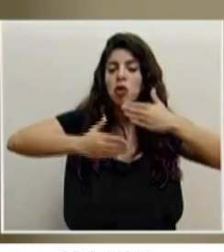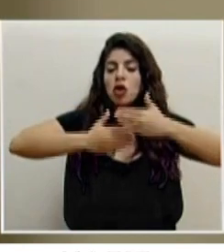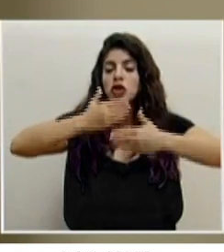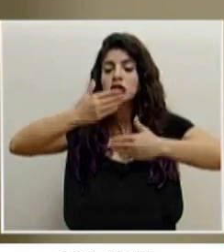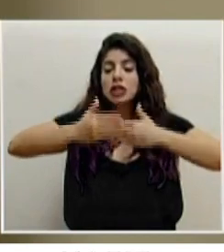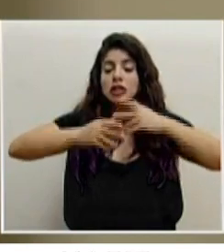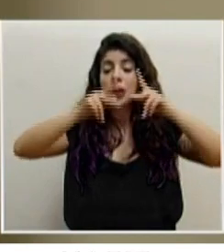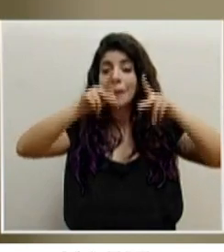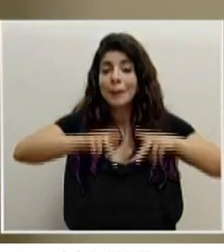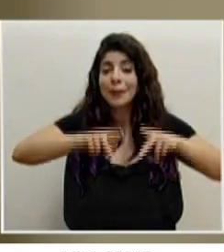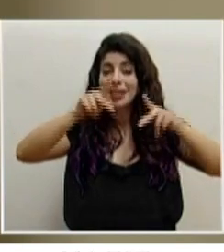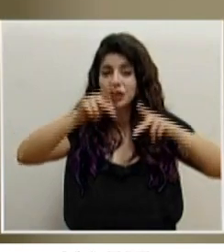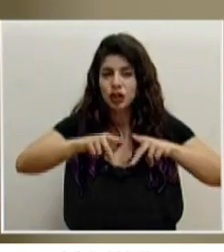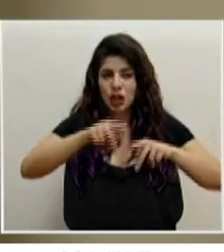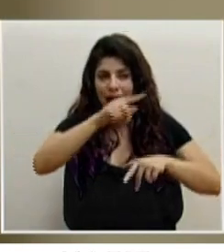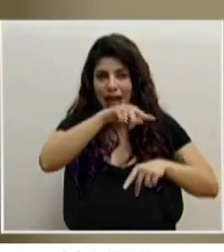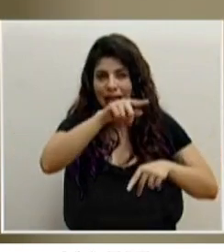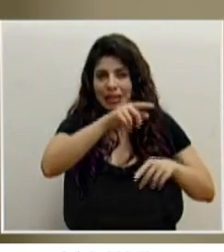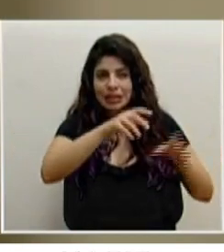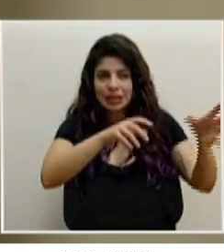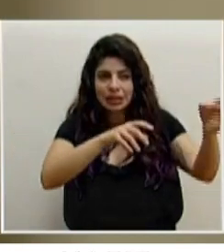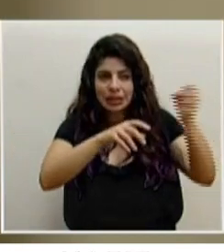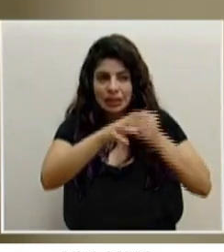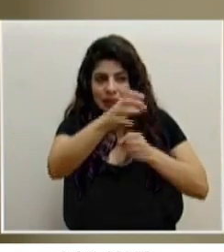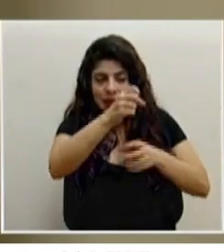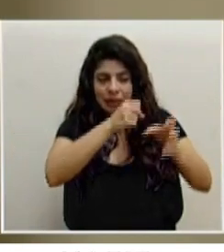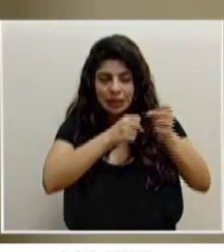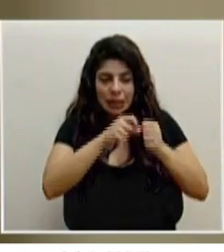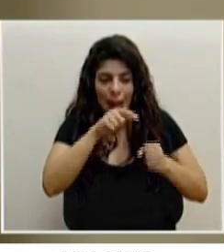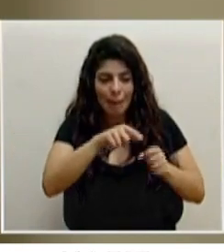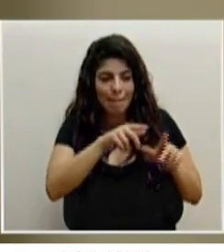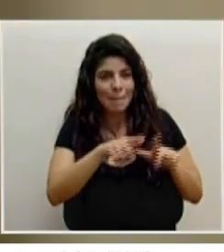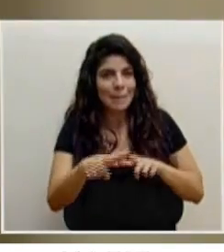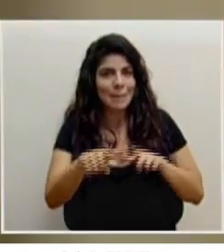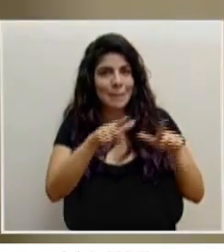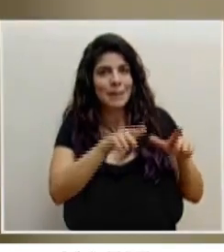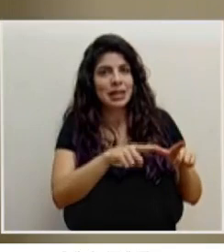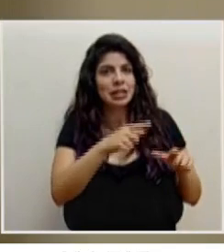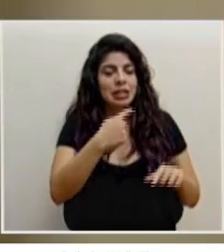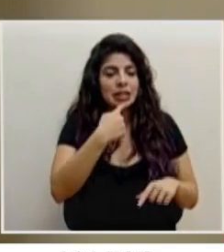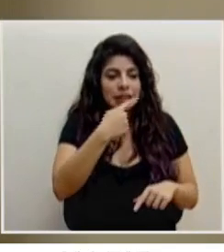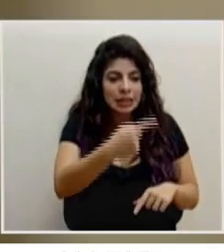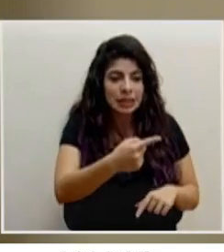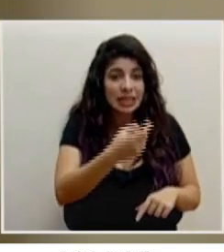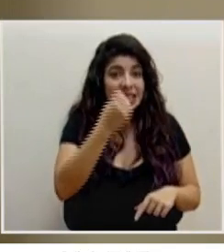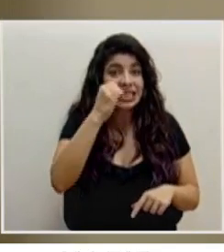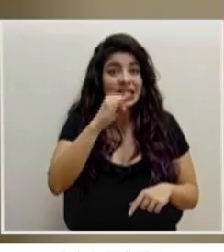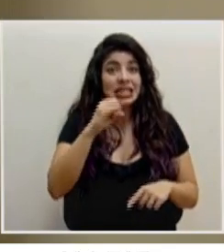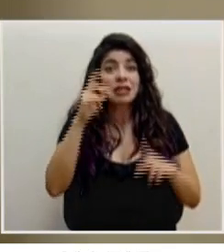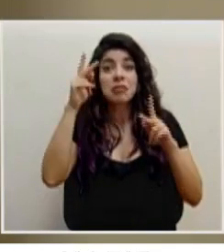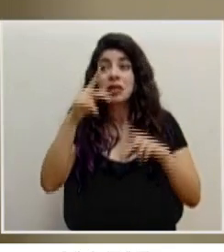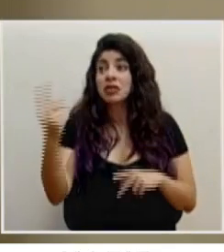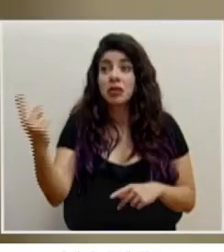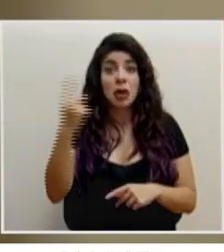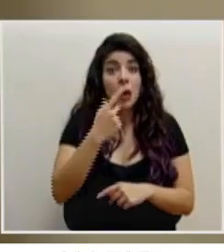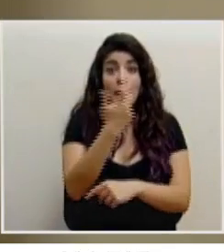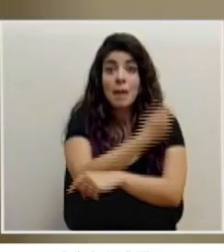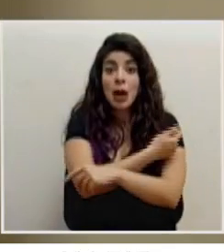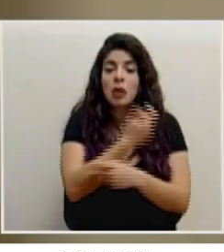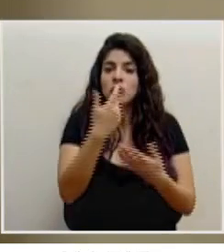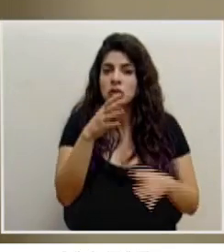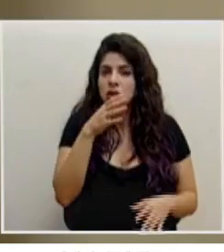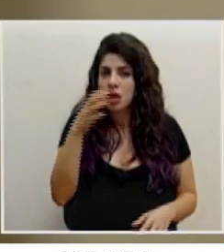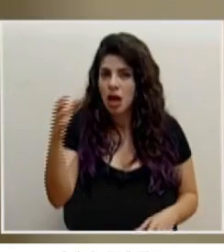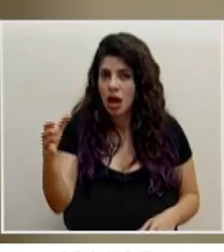estas personas preparadas, ¿verdad?, o instruidas en caso de que alguien no se acerque a la vacunación. Este